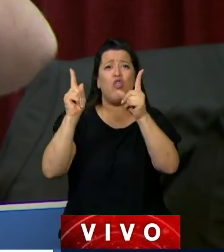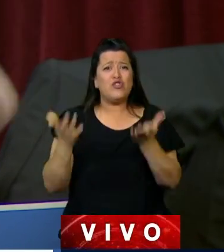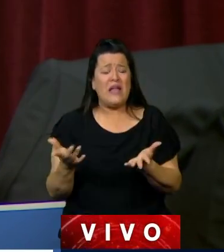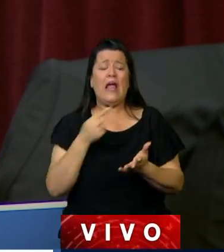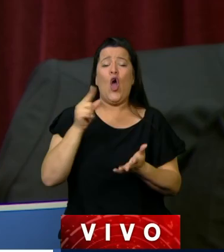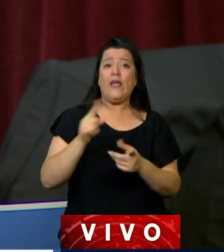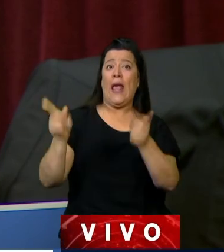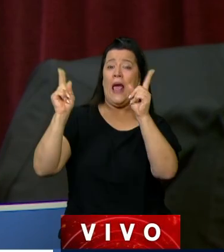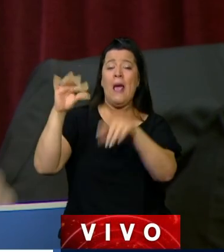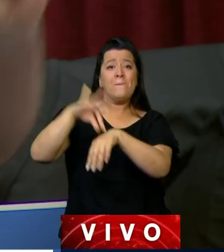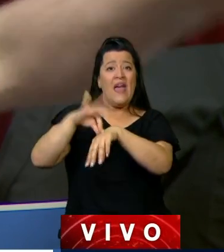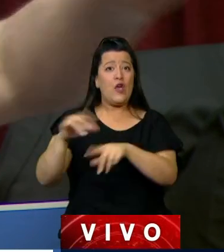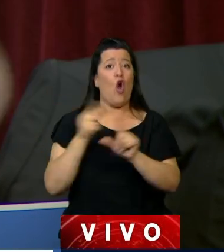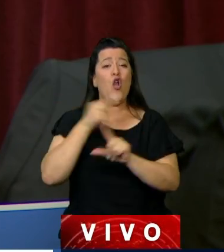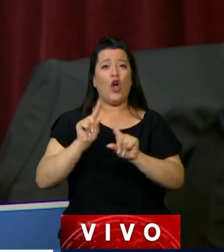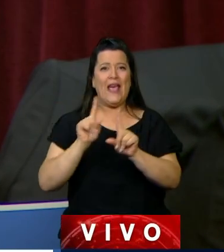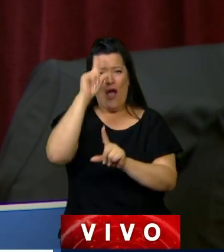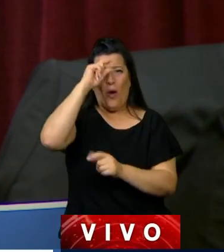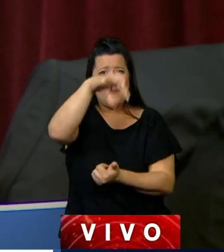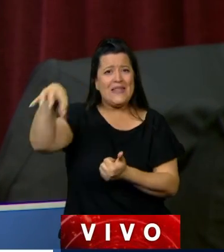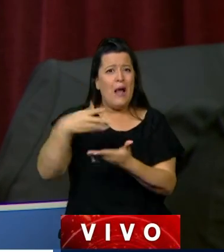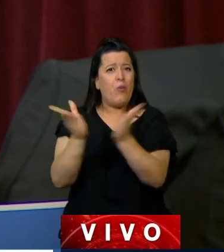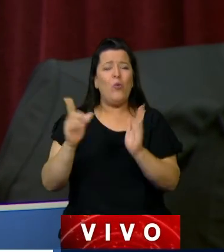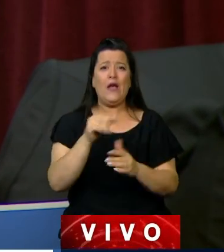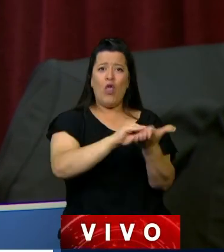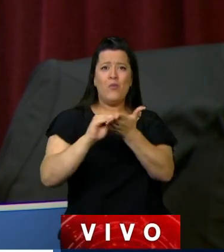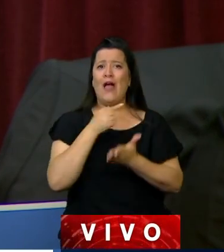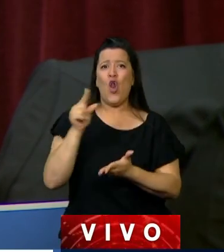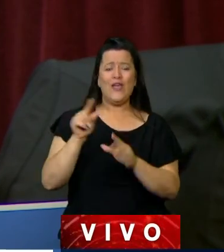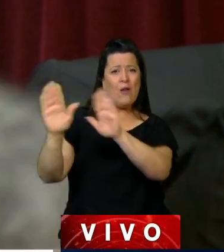sea como un médico, como una médica de los hospitales públicos.